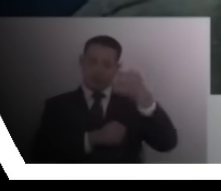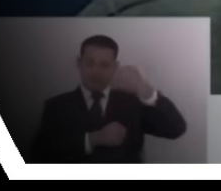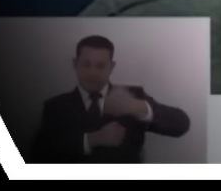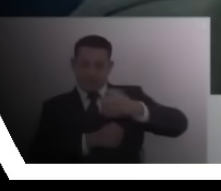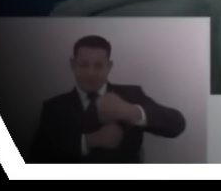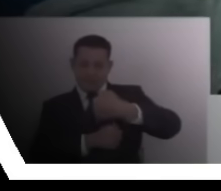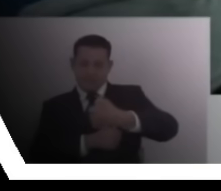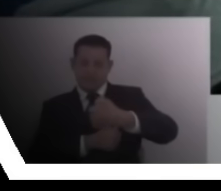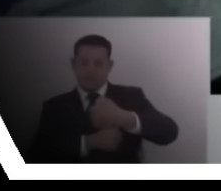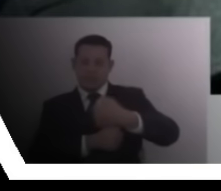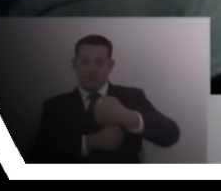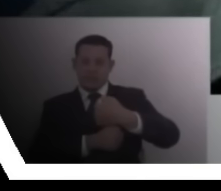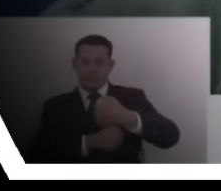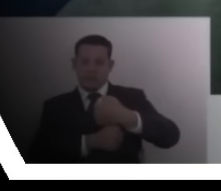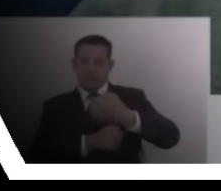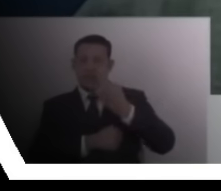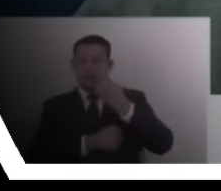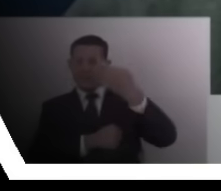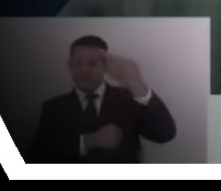pastores que a todas luces